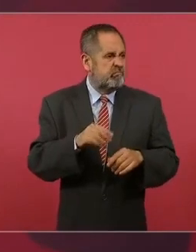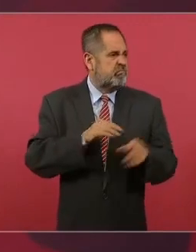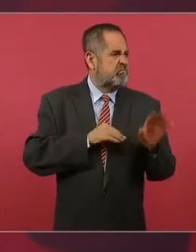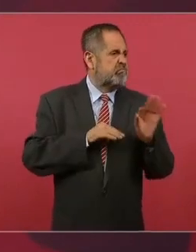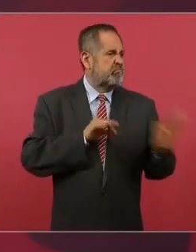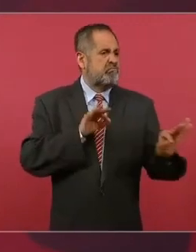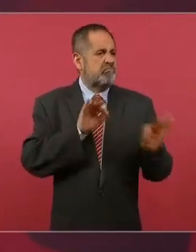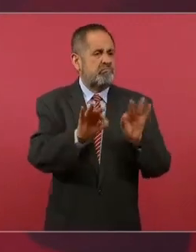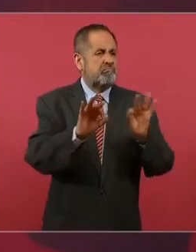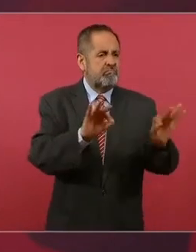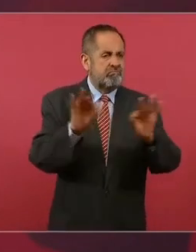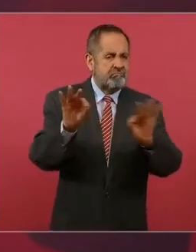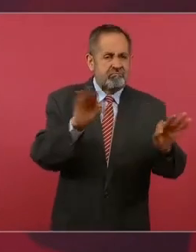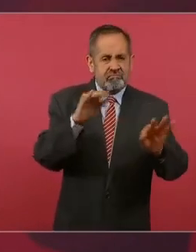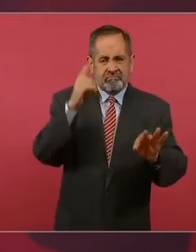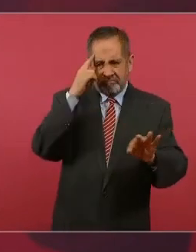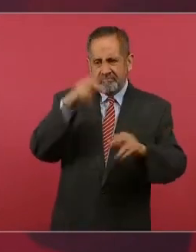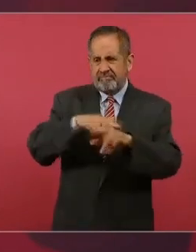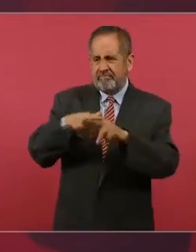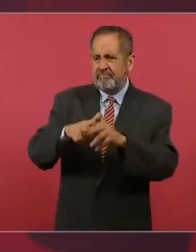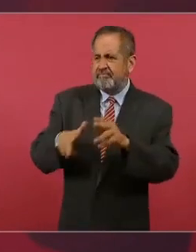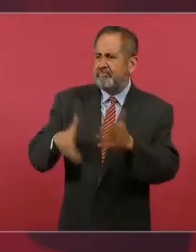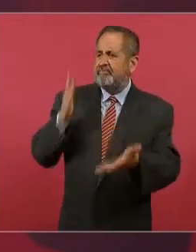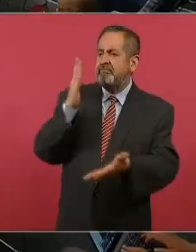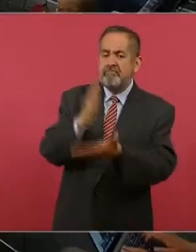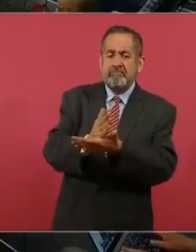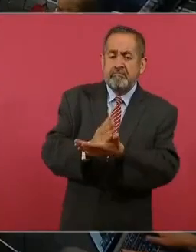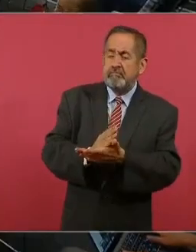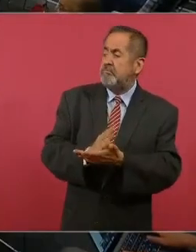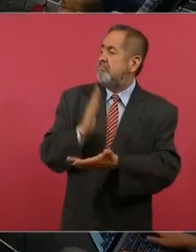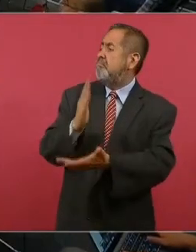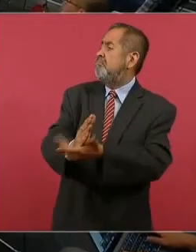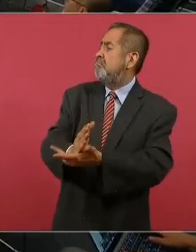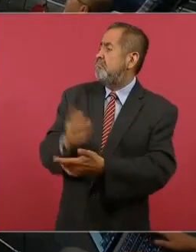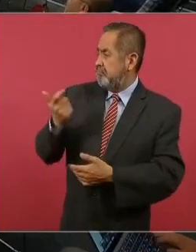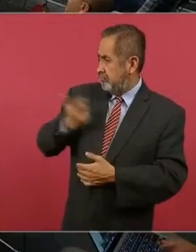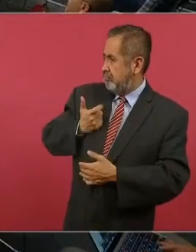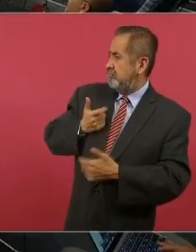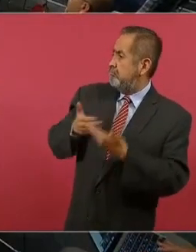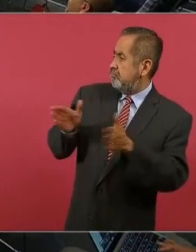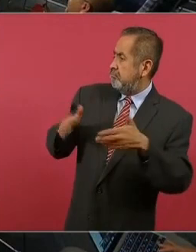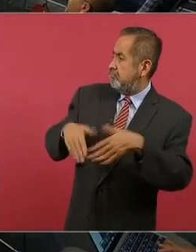del Tren Maya o en el Istmo y que quieren dinero como era antes,